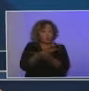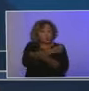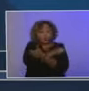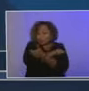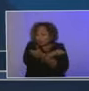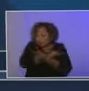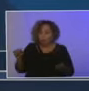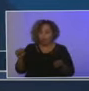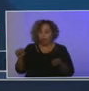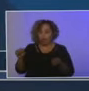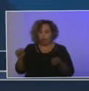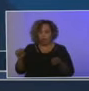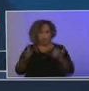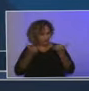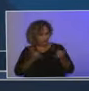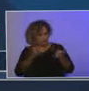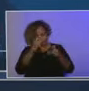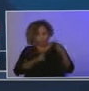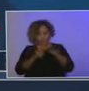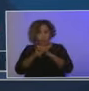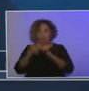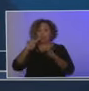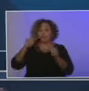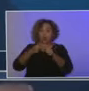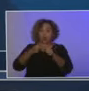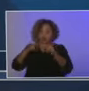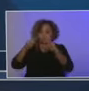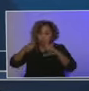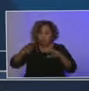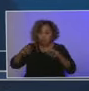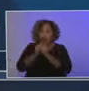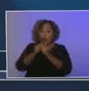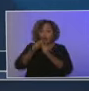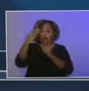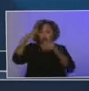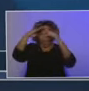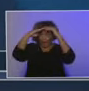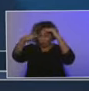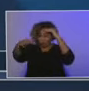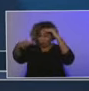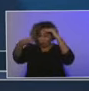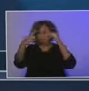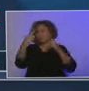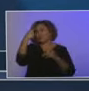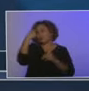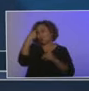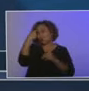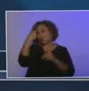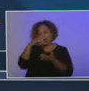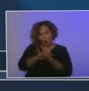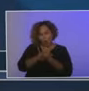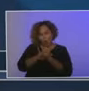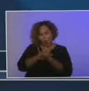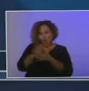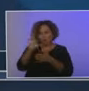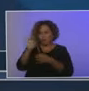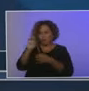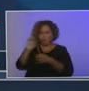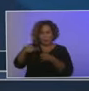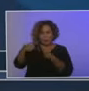destruidas. De momento se hace una segunda ronda con los toldos azules. Me parece que se dieron FEMA